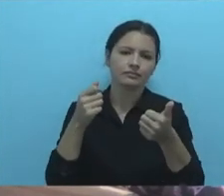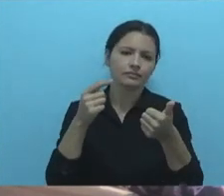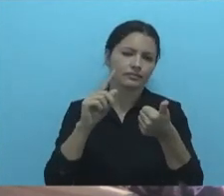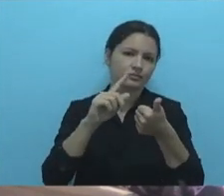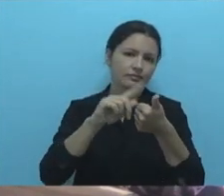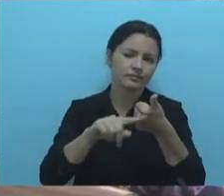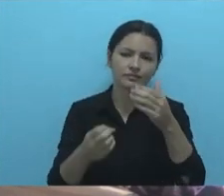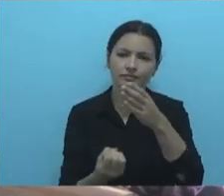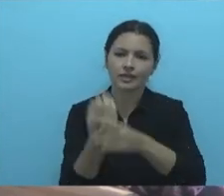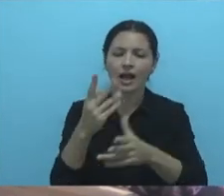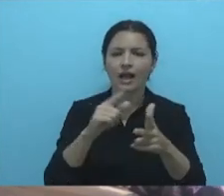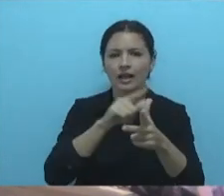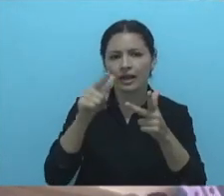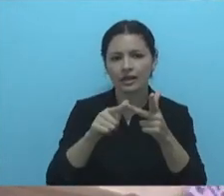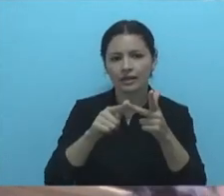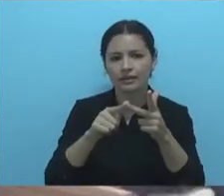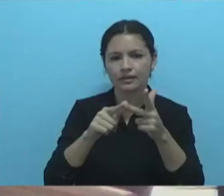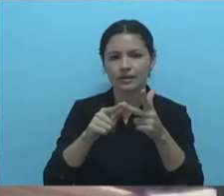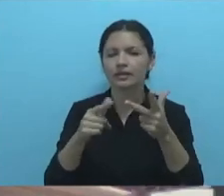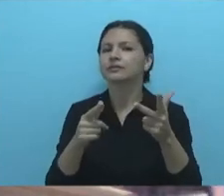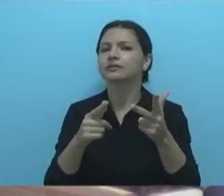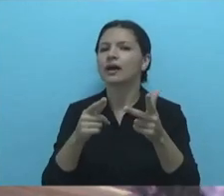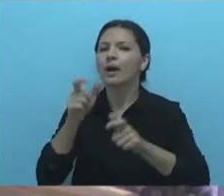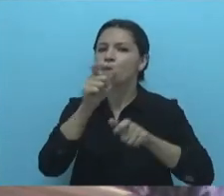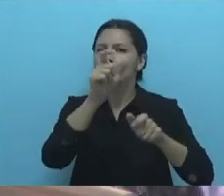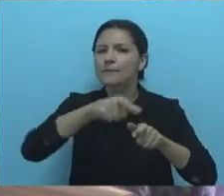rochi Alejandra ironiza y nuestra compañera recordada